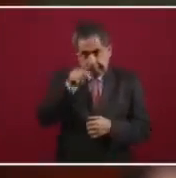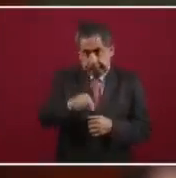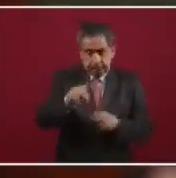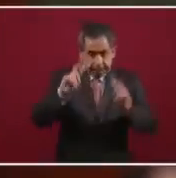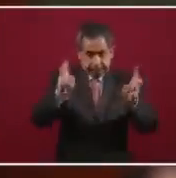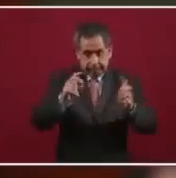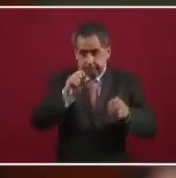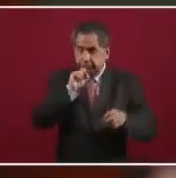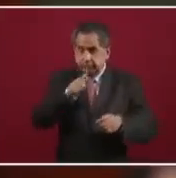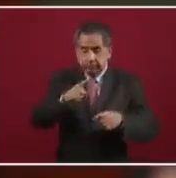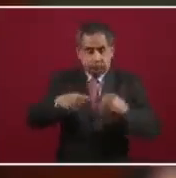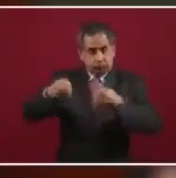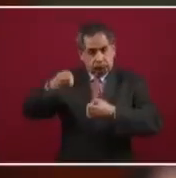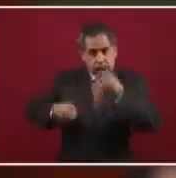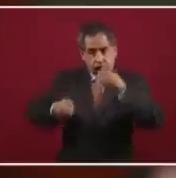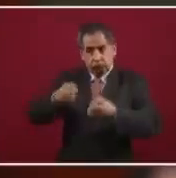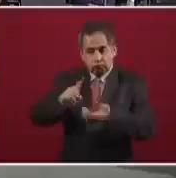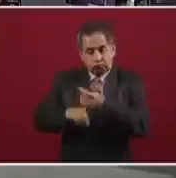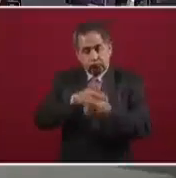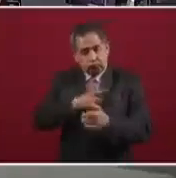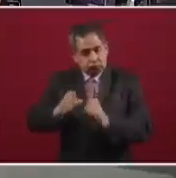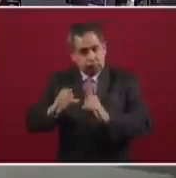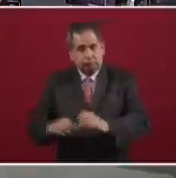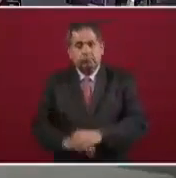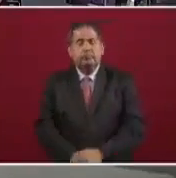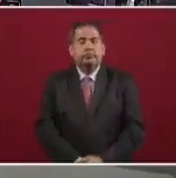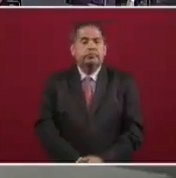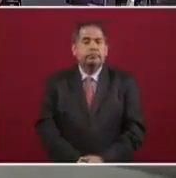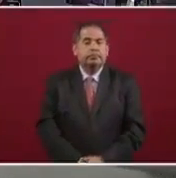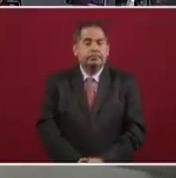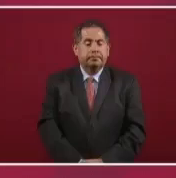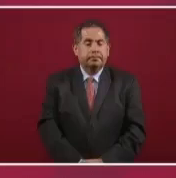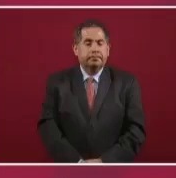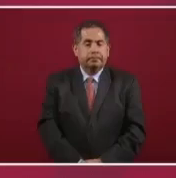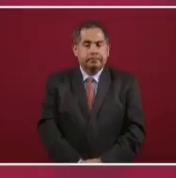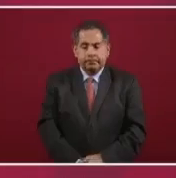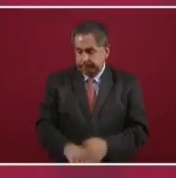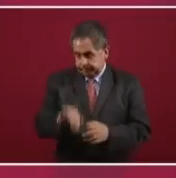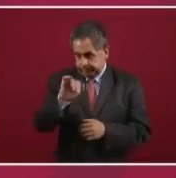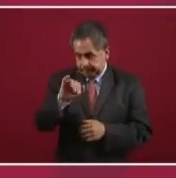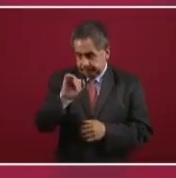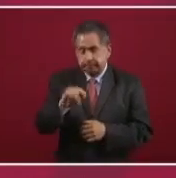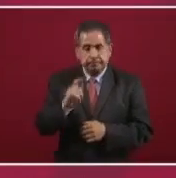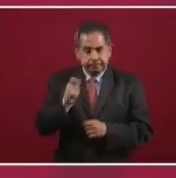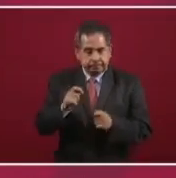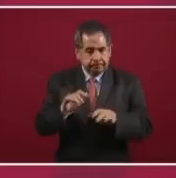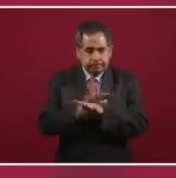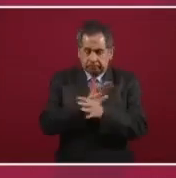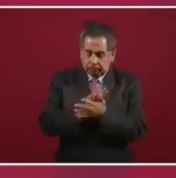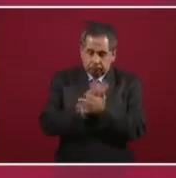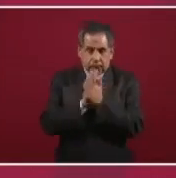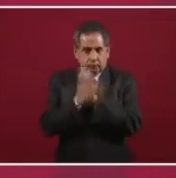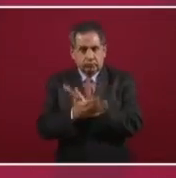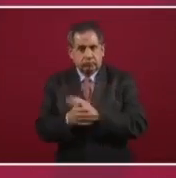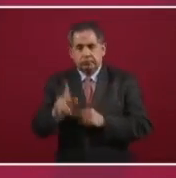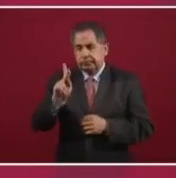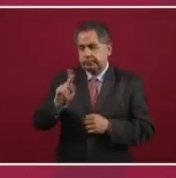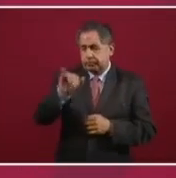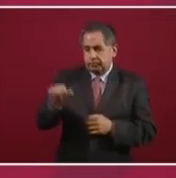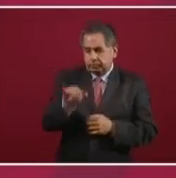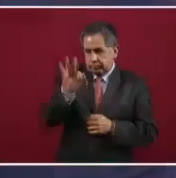tema los jueces tengan cuidado? Sí, es parte de la reforma del Poder